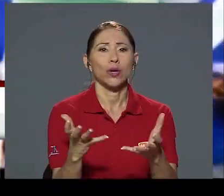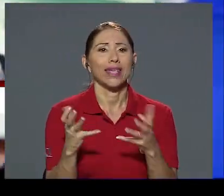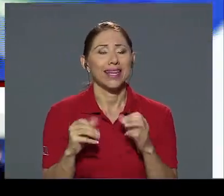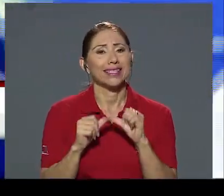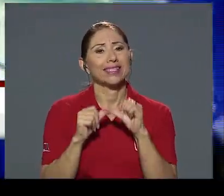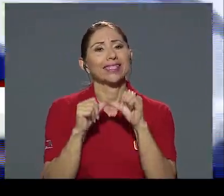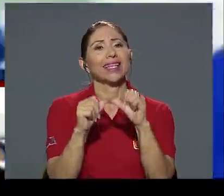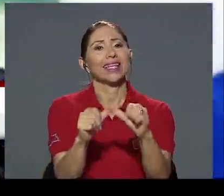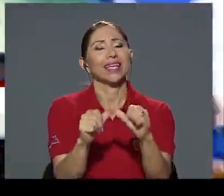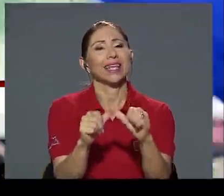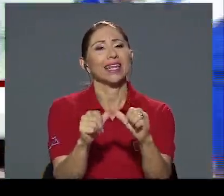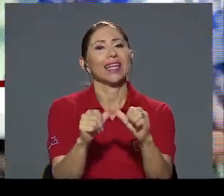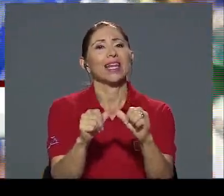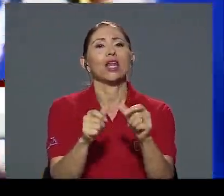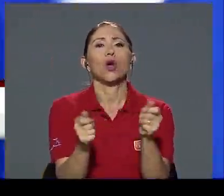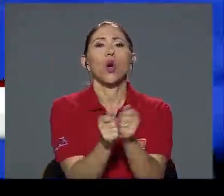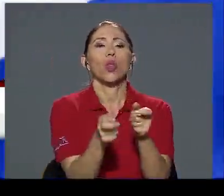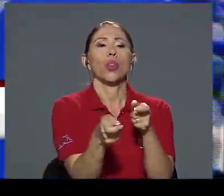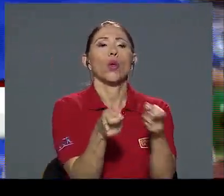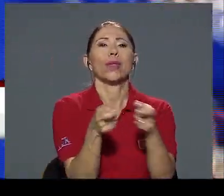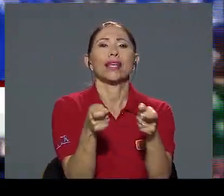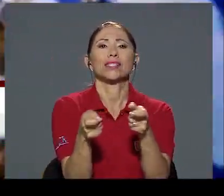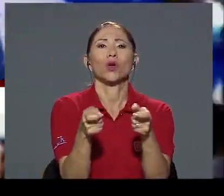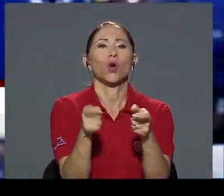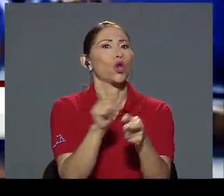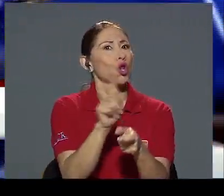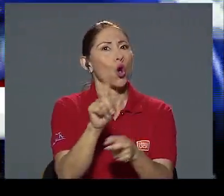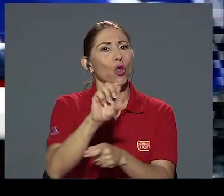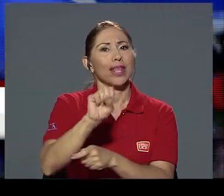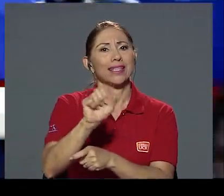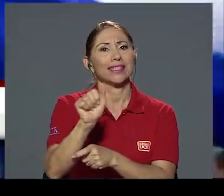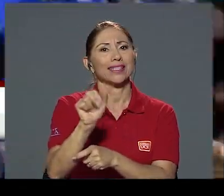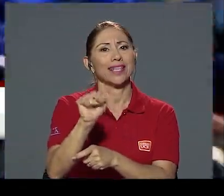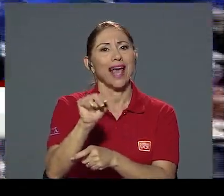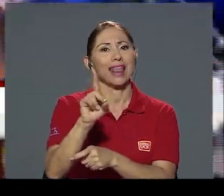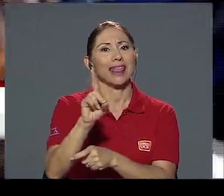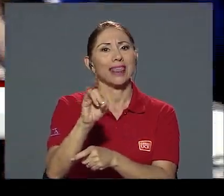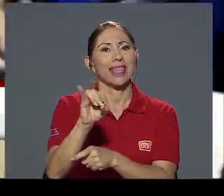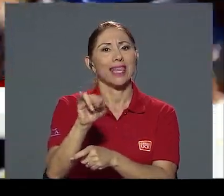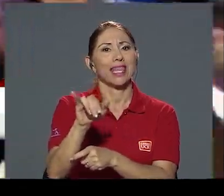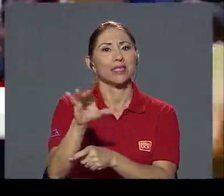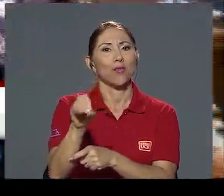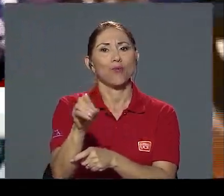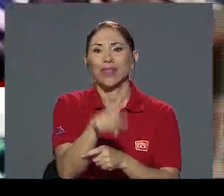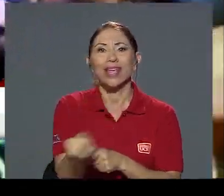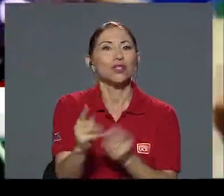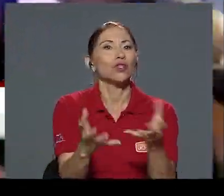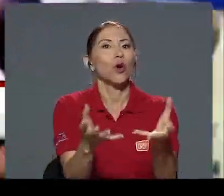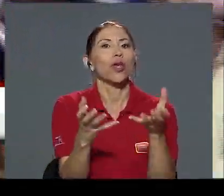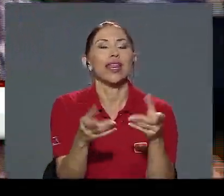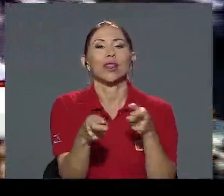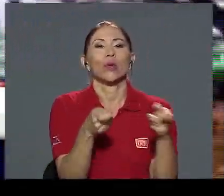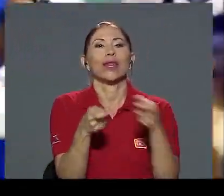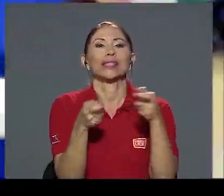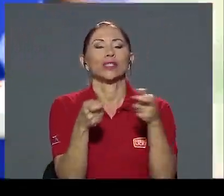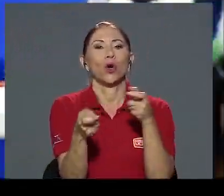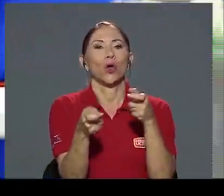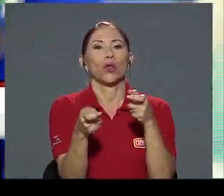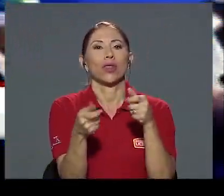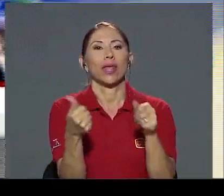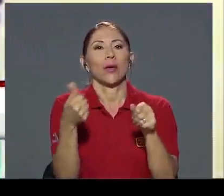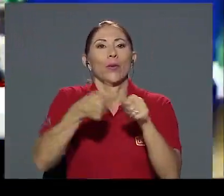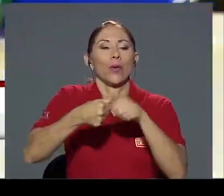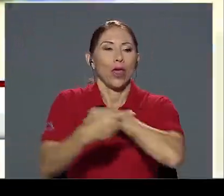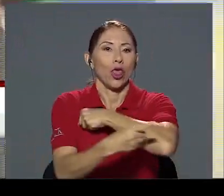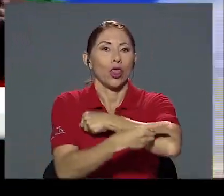dominación no del sandinismo, sino de los Ortega, en tanto que no han podido los Ortega